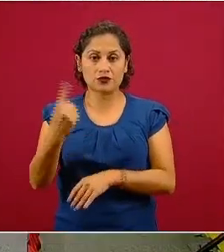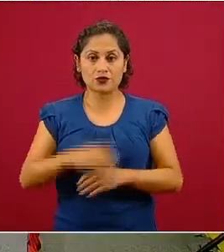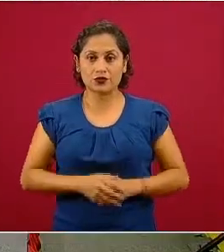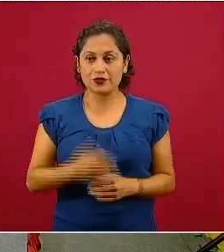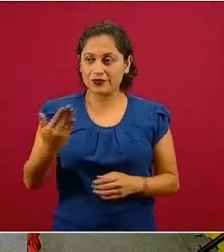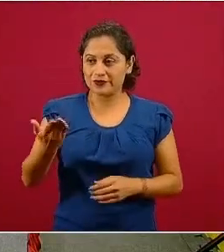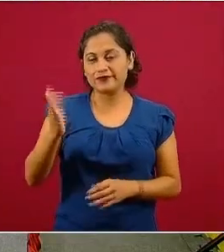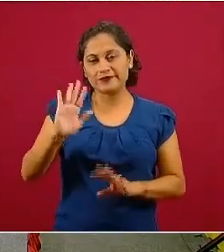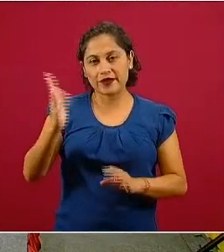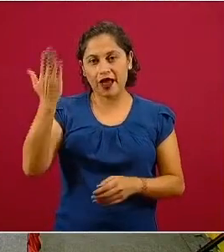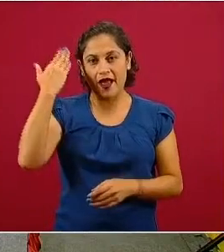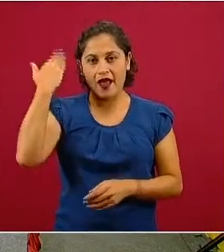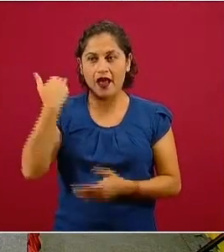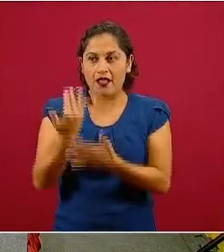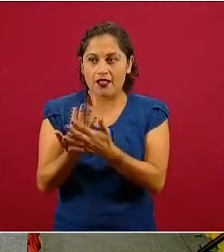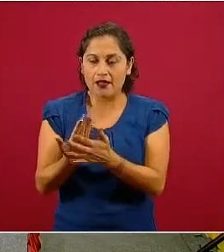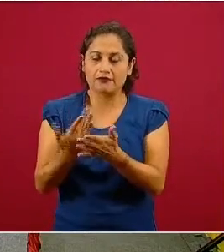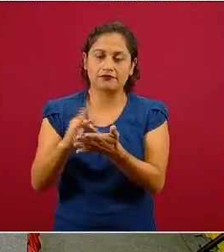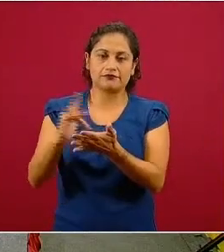sesiones. Gracias, doctor.